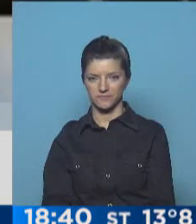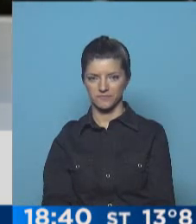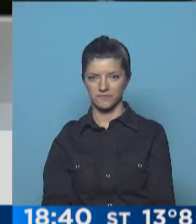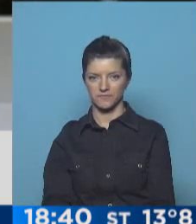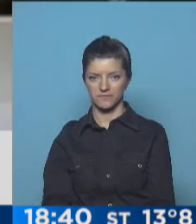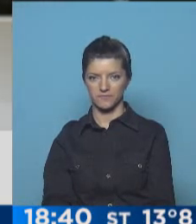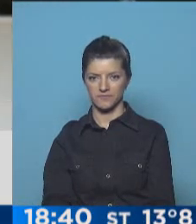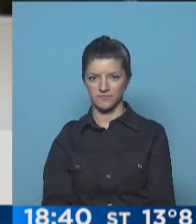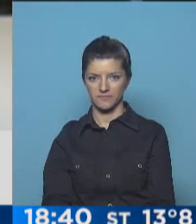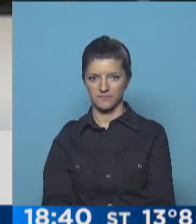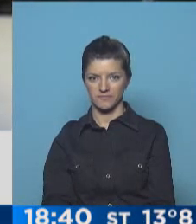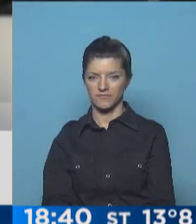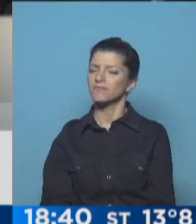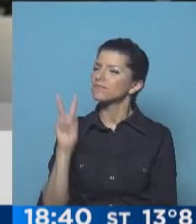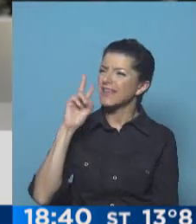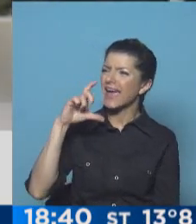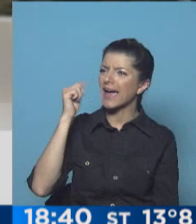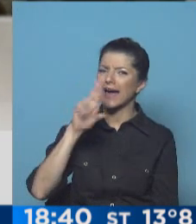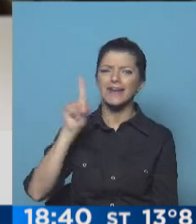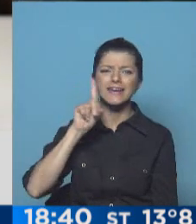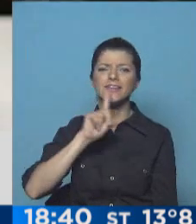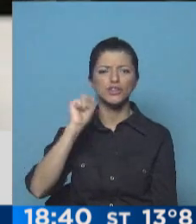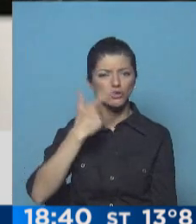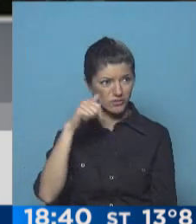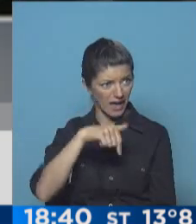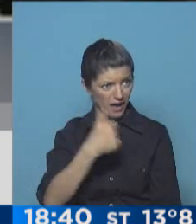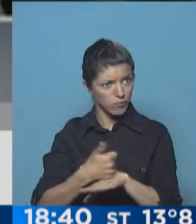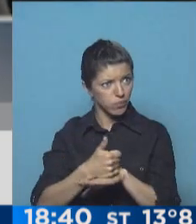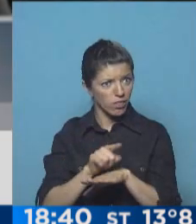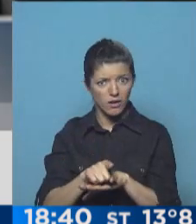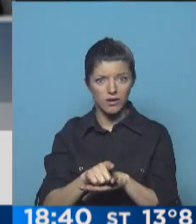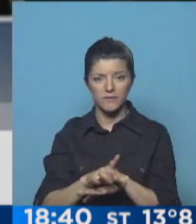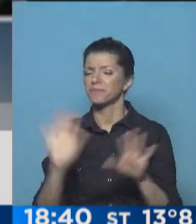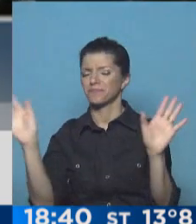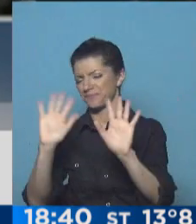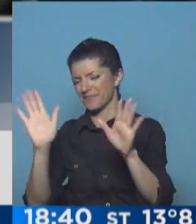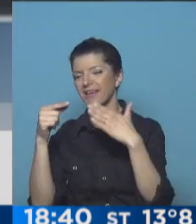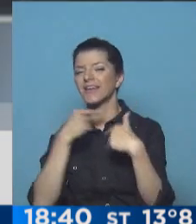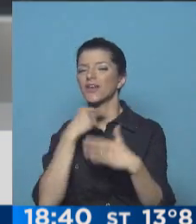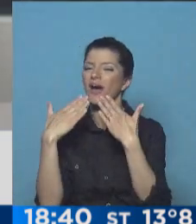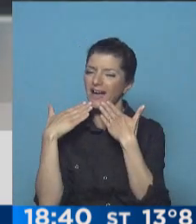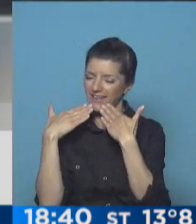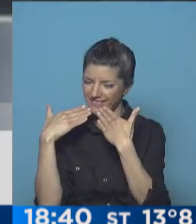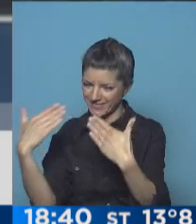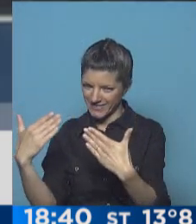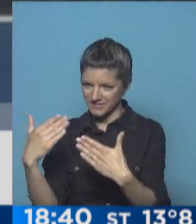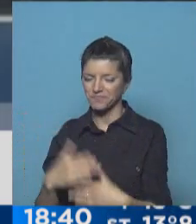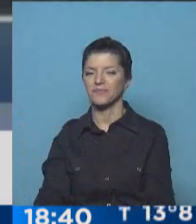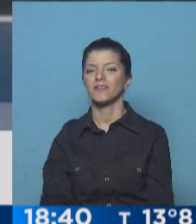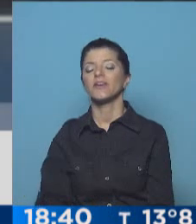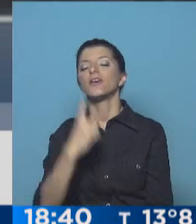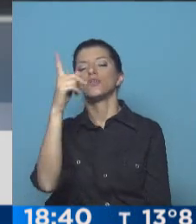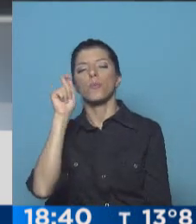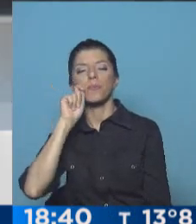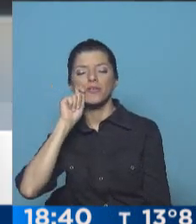Así que anda Carlitos Guardo por acá, no sé si no estará por acá. Pero nada, quiero agradecerte a vos y un saludo